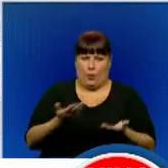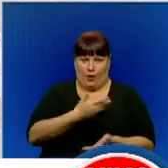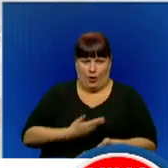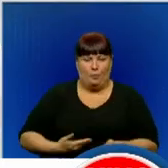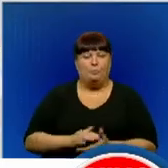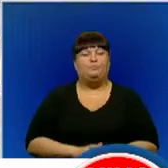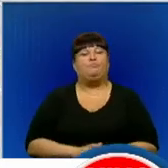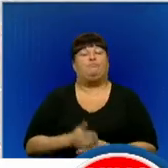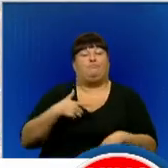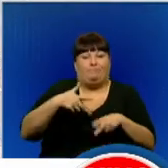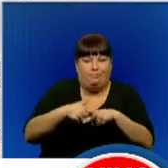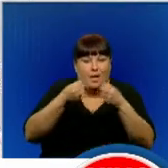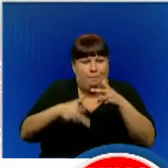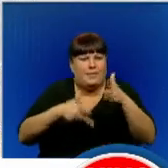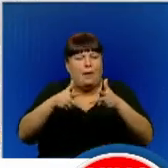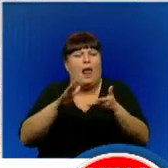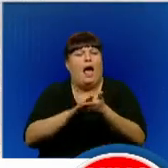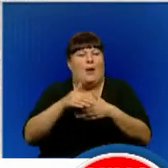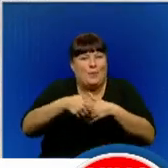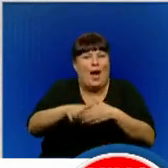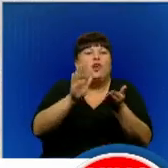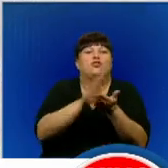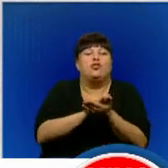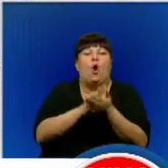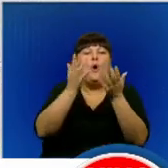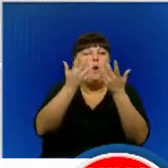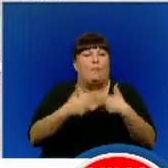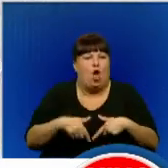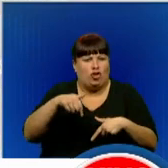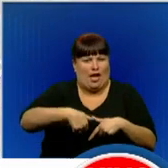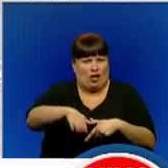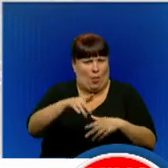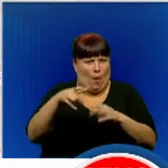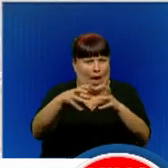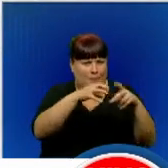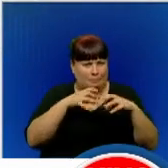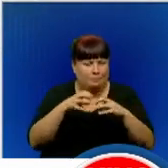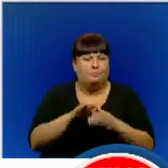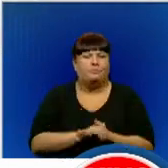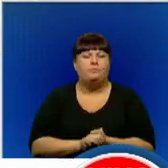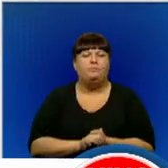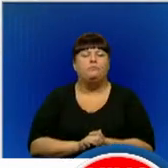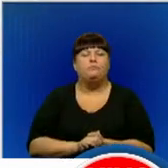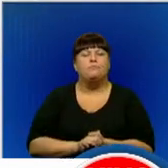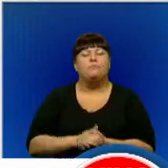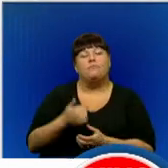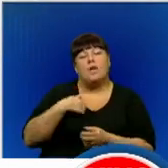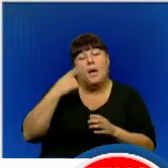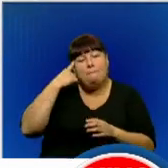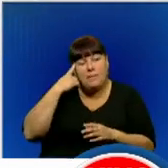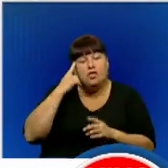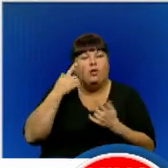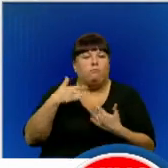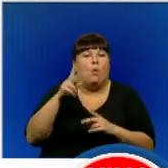estaba hablando o empezando a hablar del proyecto que vamos a considerar que en nuestro criterio implica